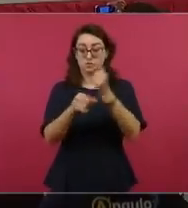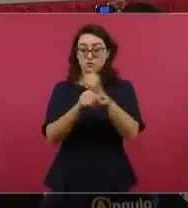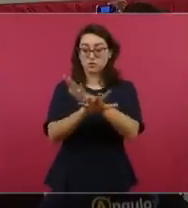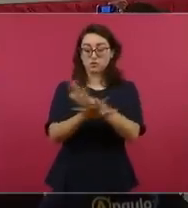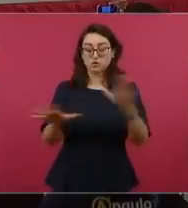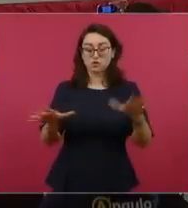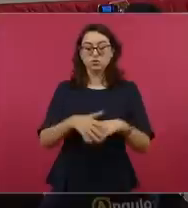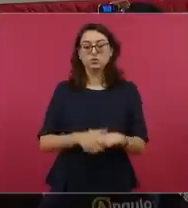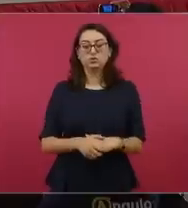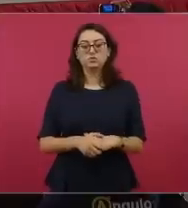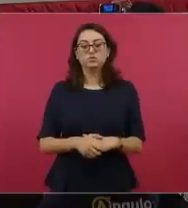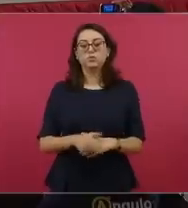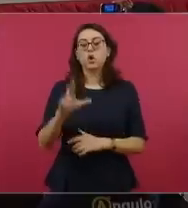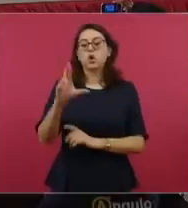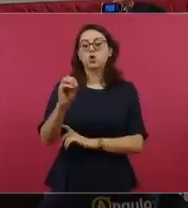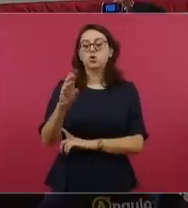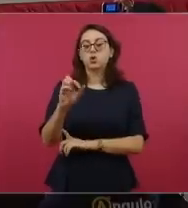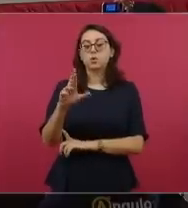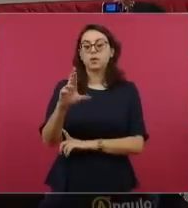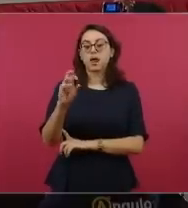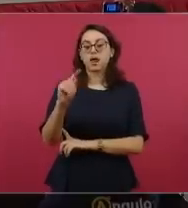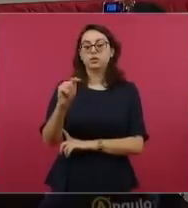Roberto rock